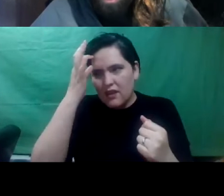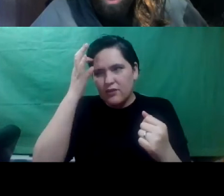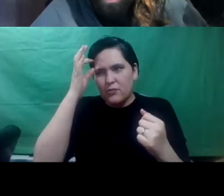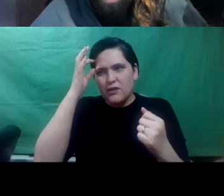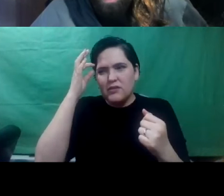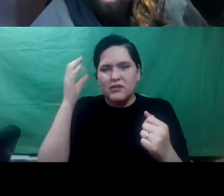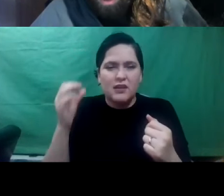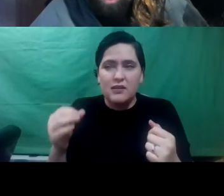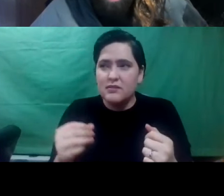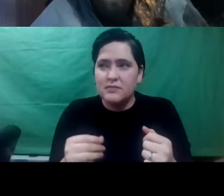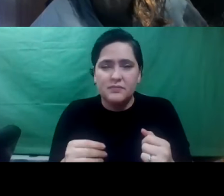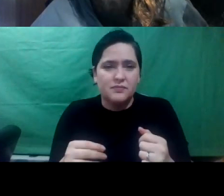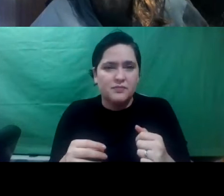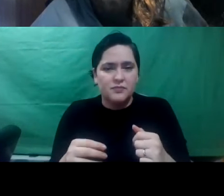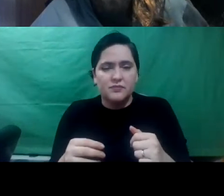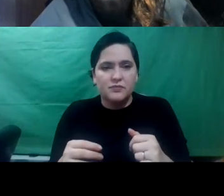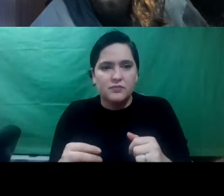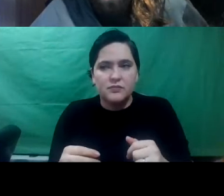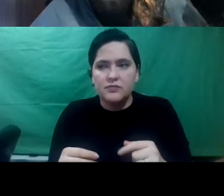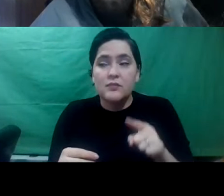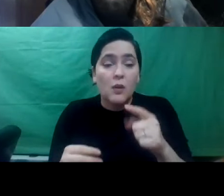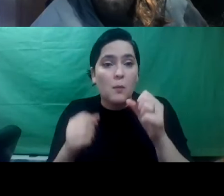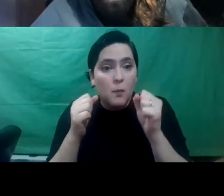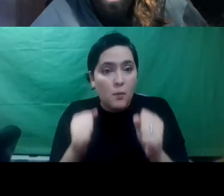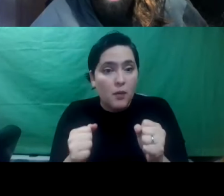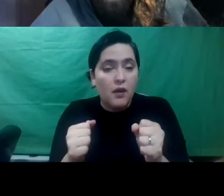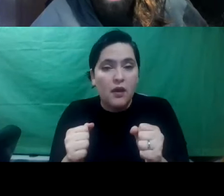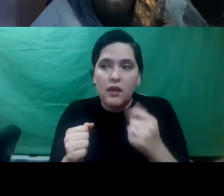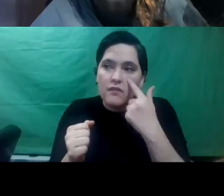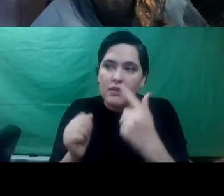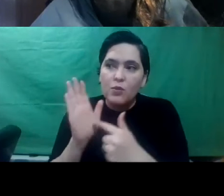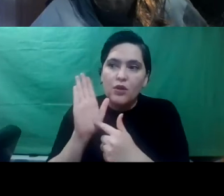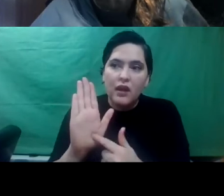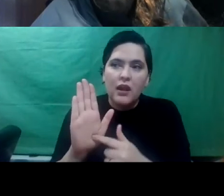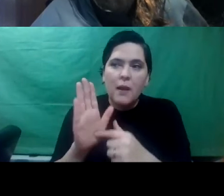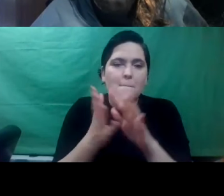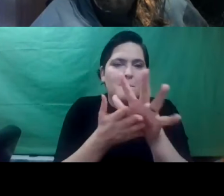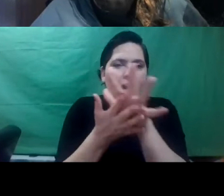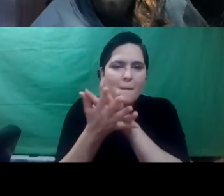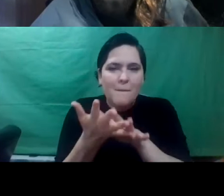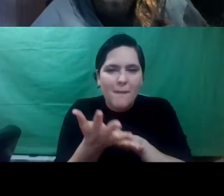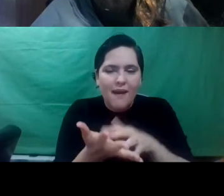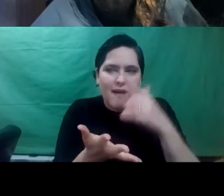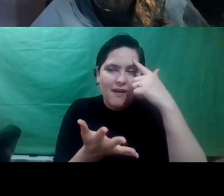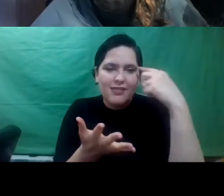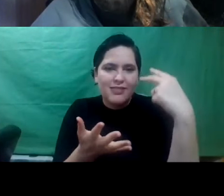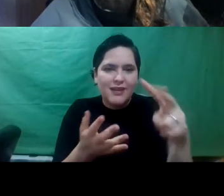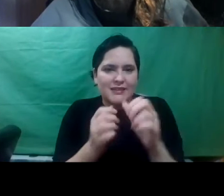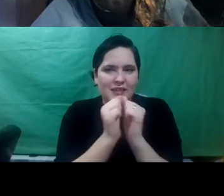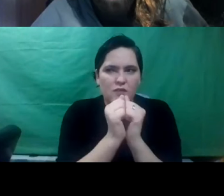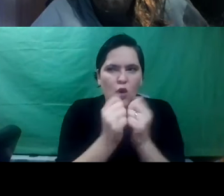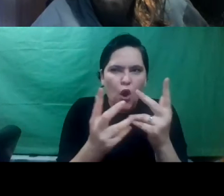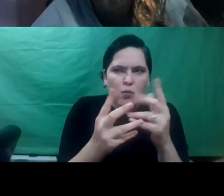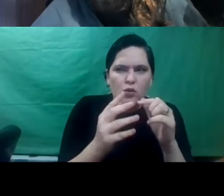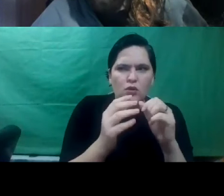una de las regiones en el modelo, con lo cual me va a permitir tener, como se muestra acá, un mapa de la entropía del cerebro sin activación del receptor